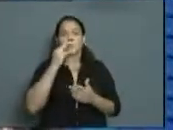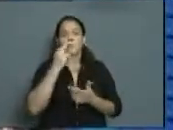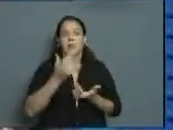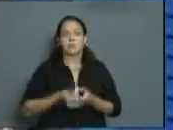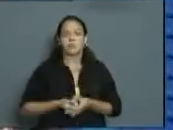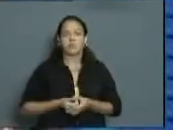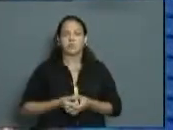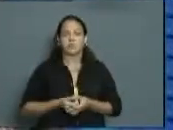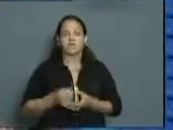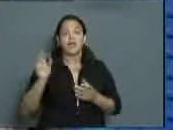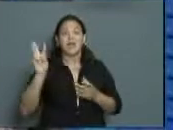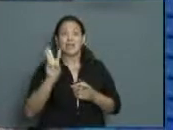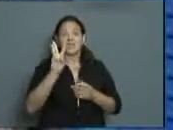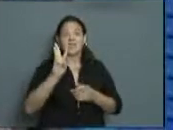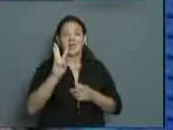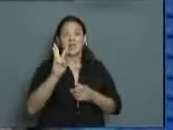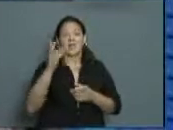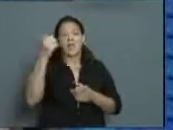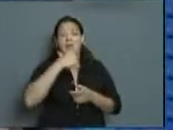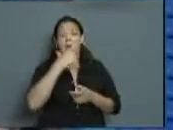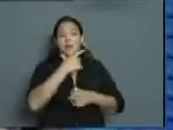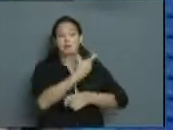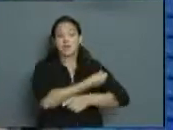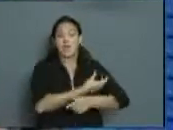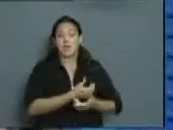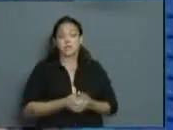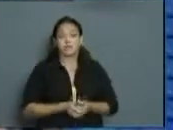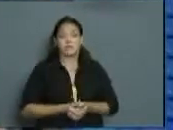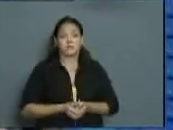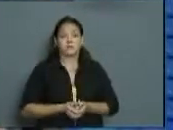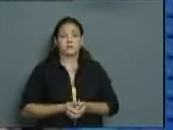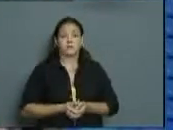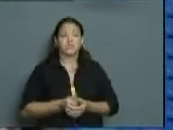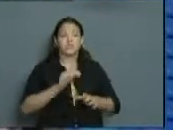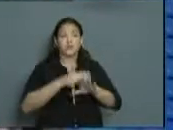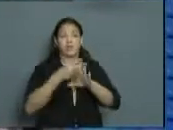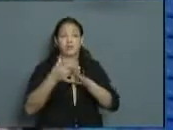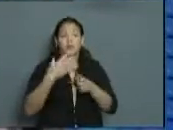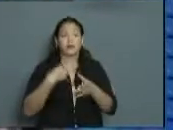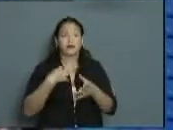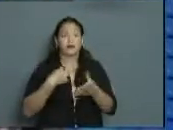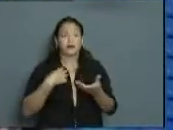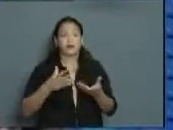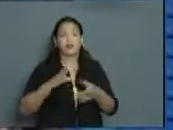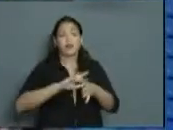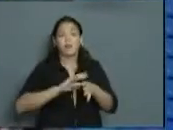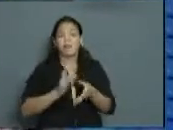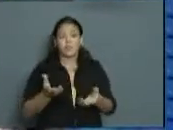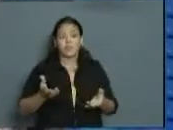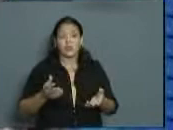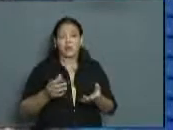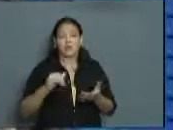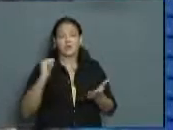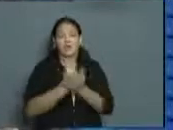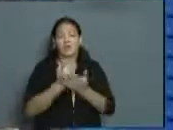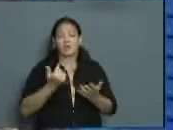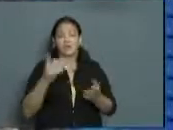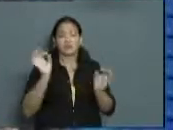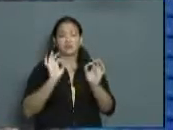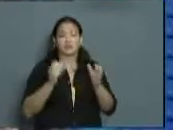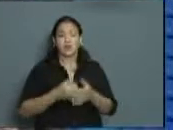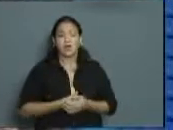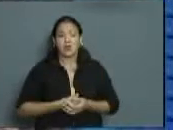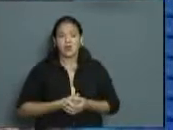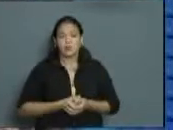3 dosis de Abdala va a ser como 3 refuerzos para después de haber tenido una enfermedad, en caso de que lo hubieran tenido sin confirmación. Que eso,